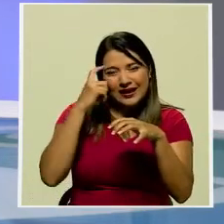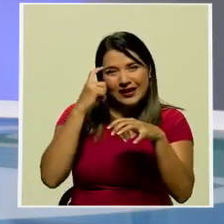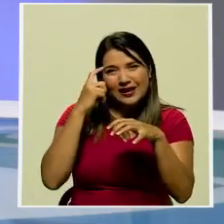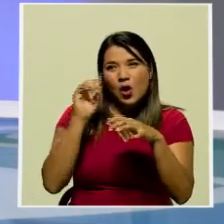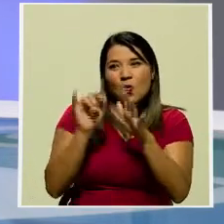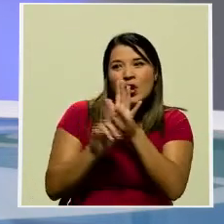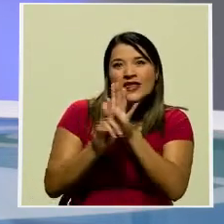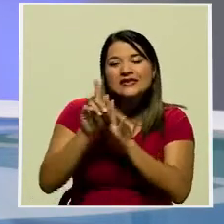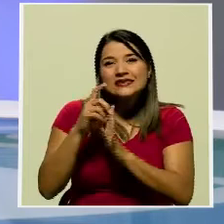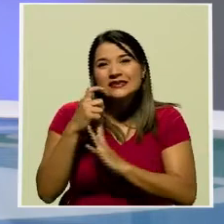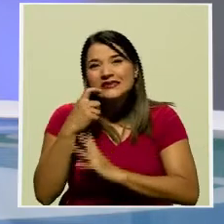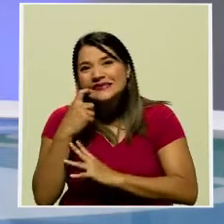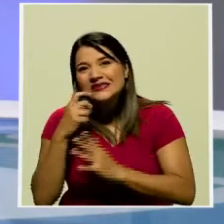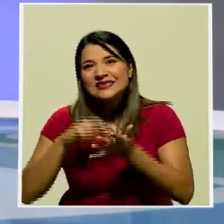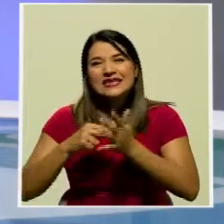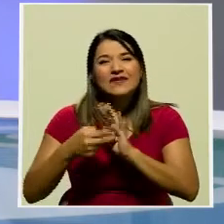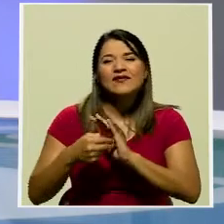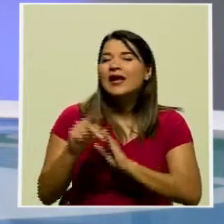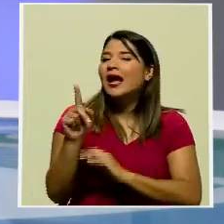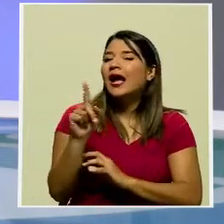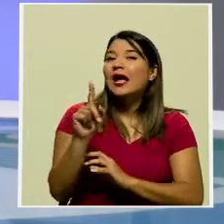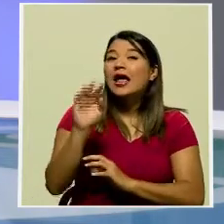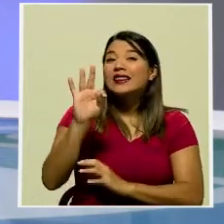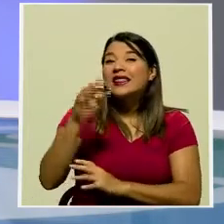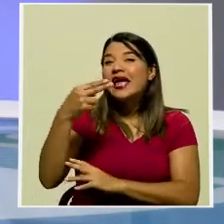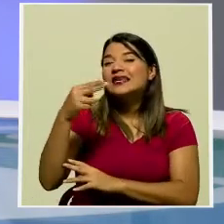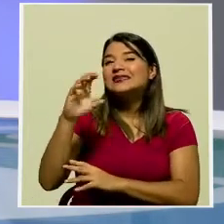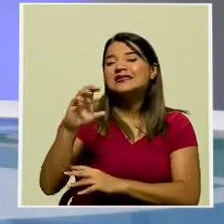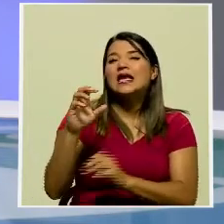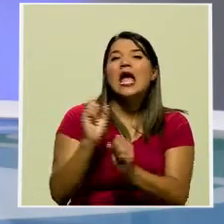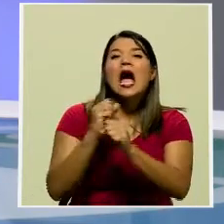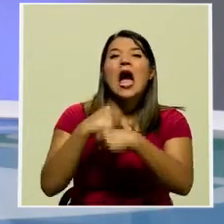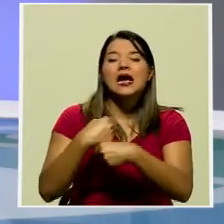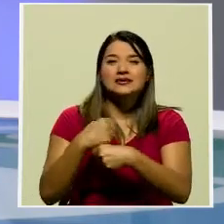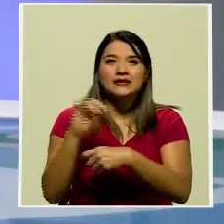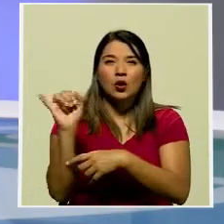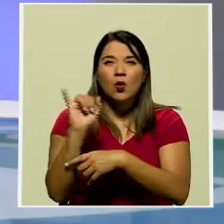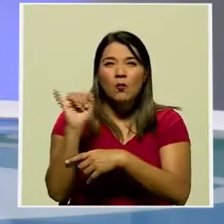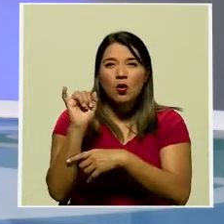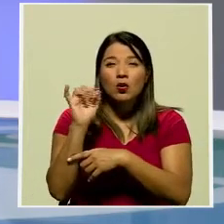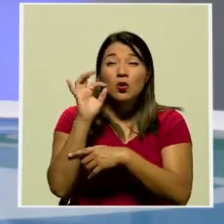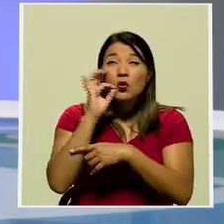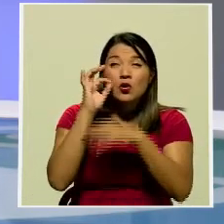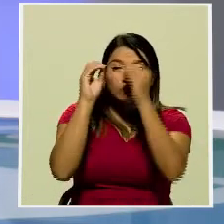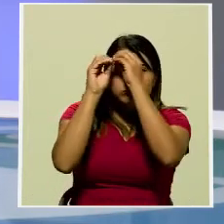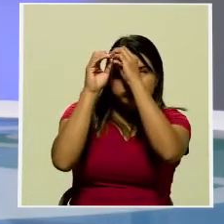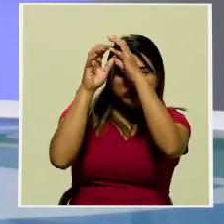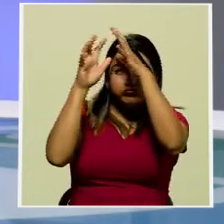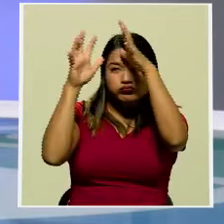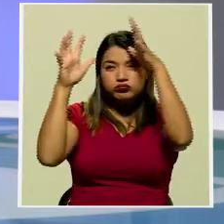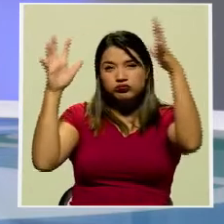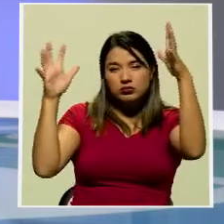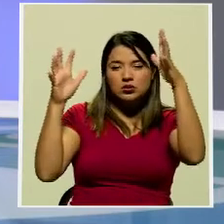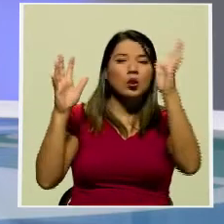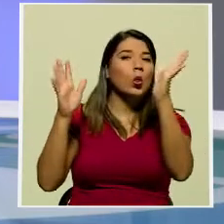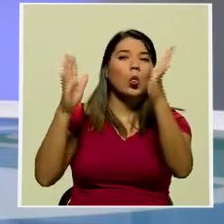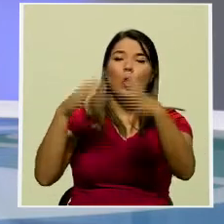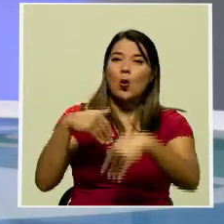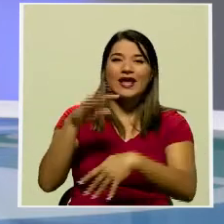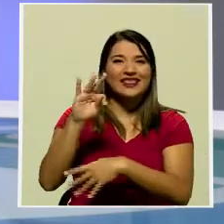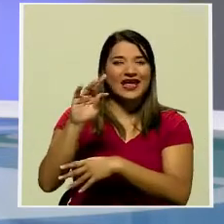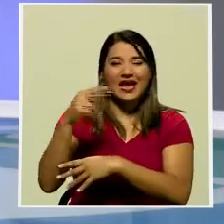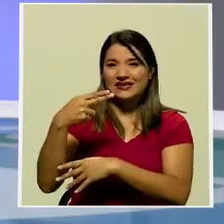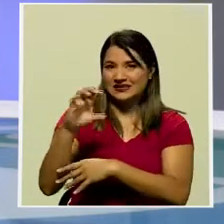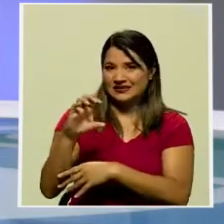no es alucinógeno como la marihuana. Es una diferencia muy importante, pero